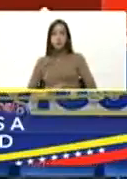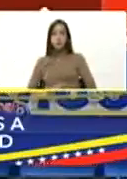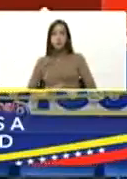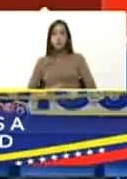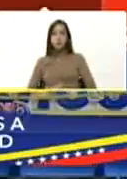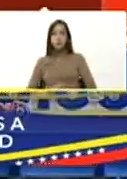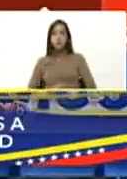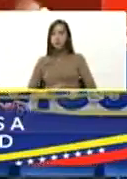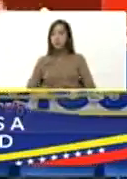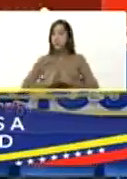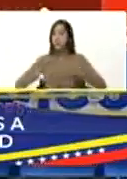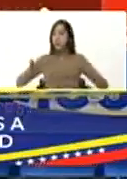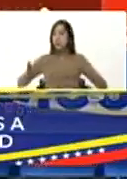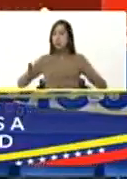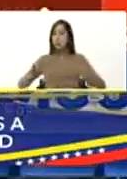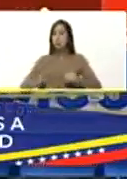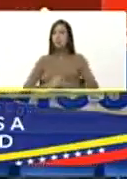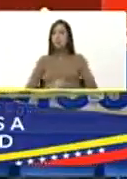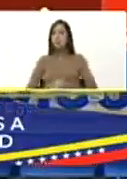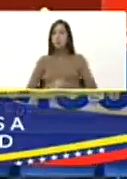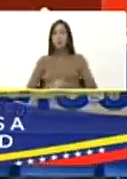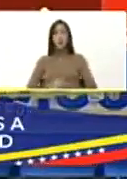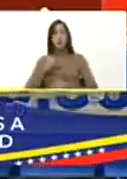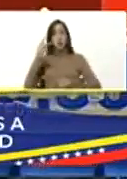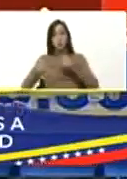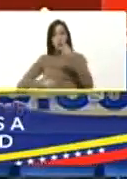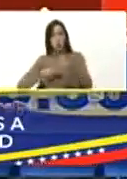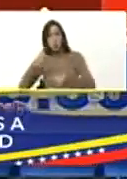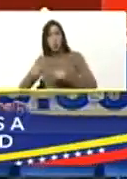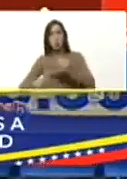Es tan grande el proceso en que